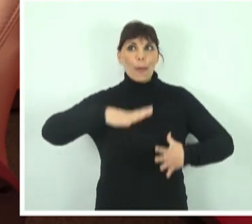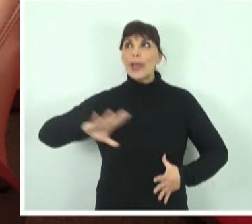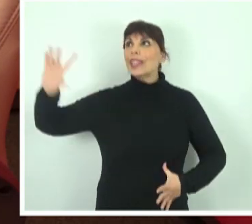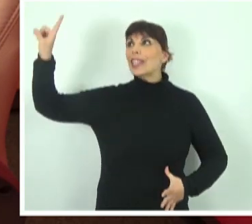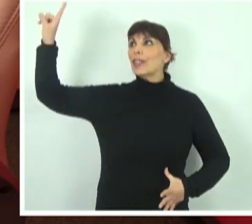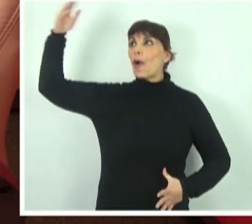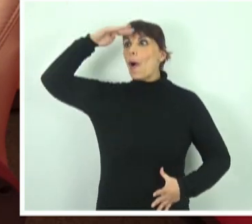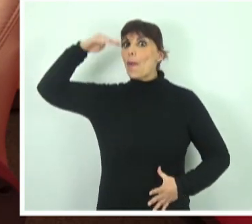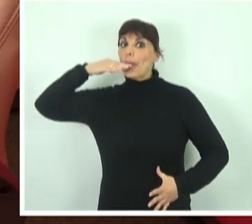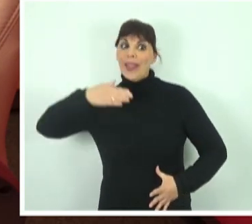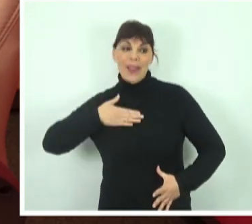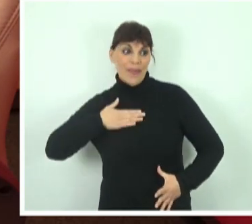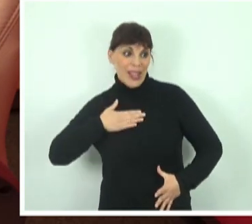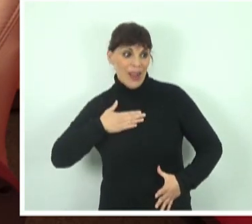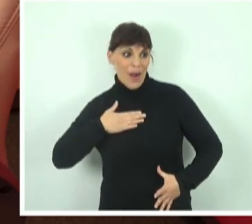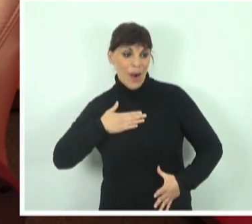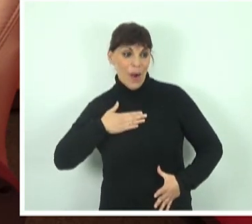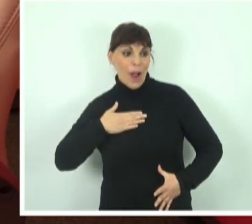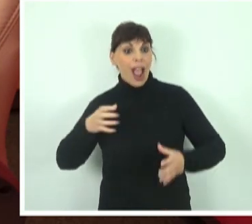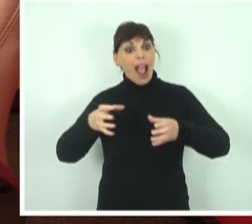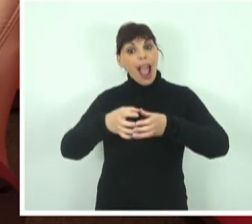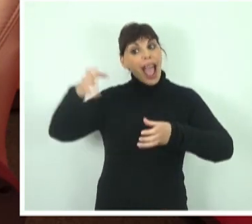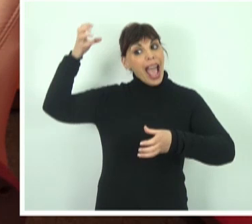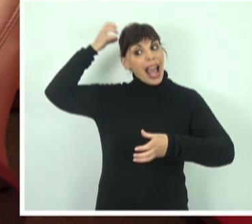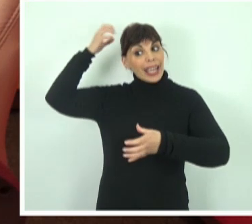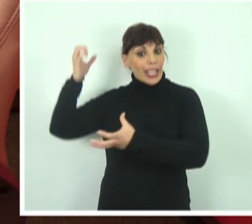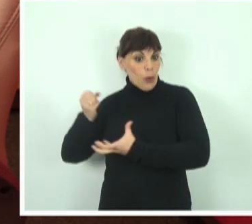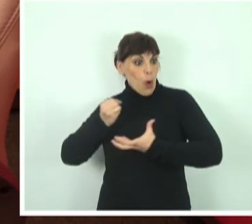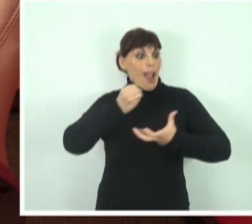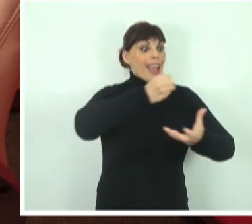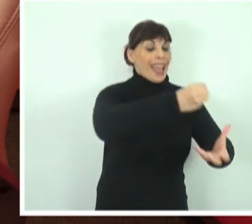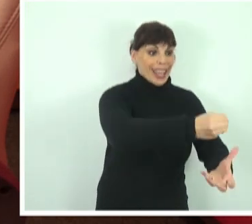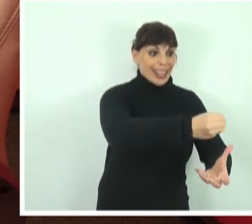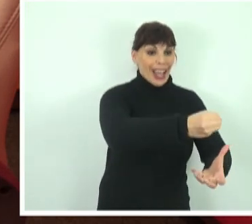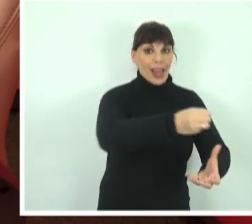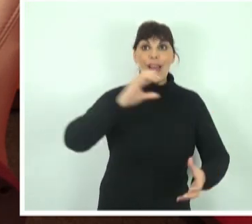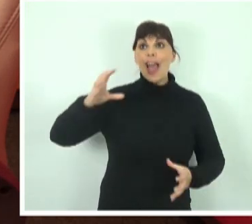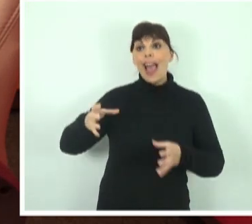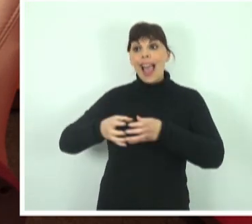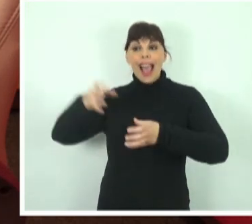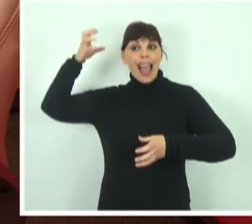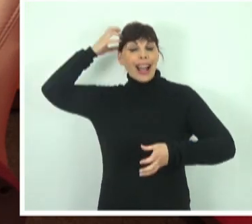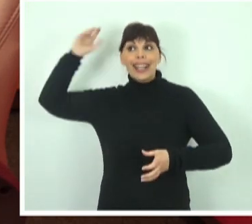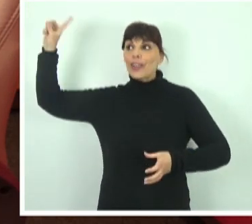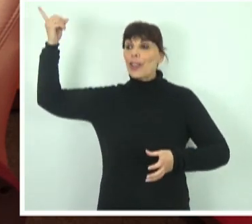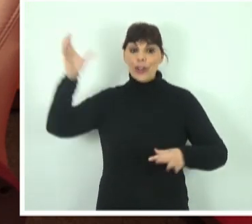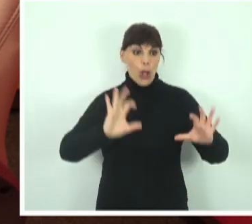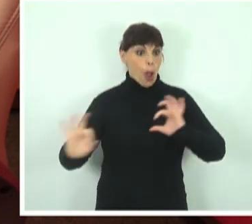Heredad el reino que está preparado para vosotros desde la fundación del mundo.